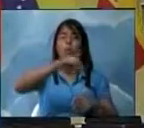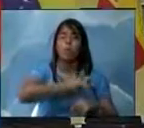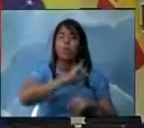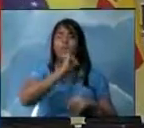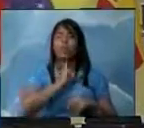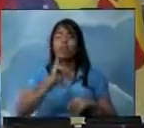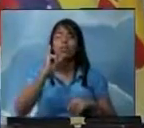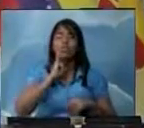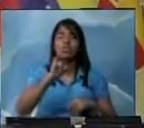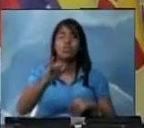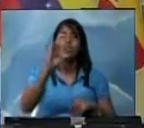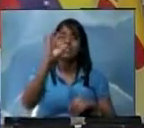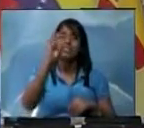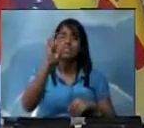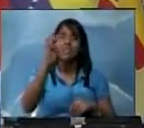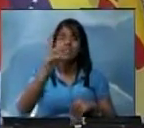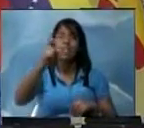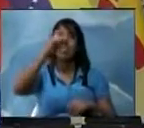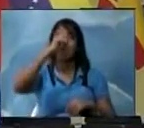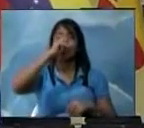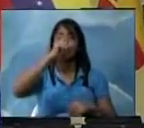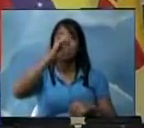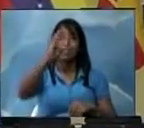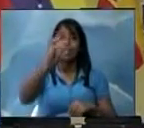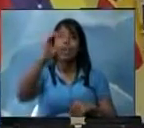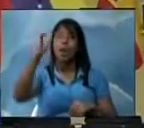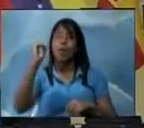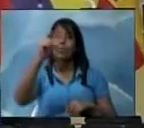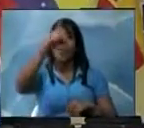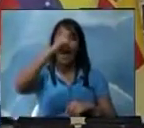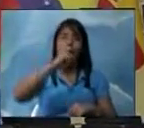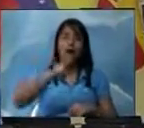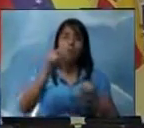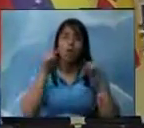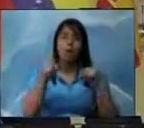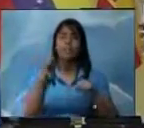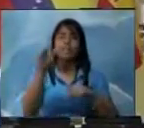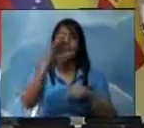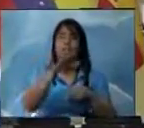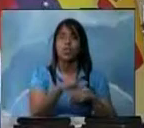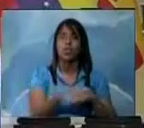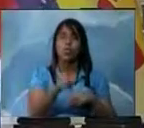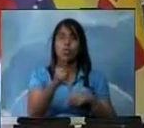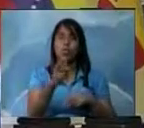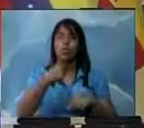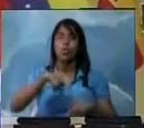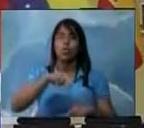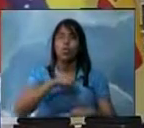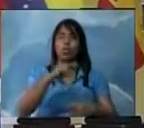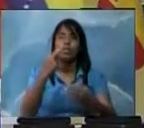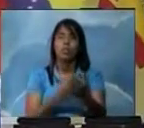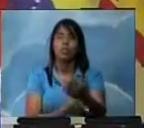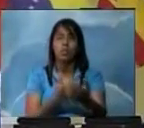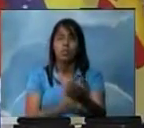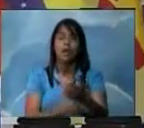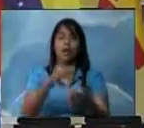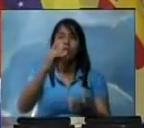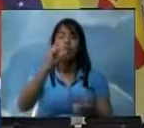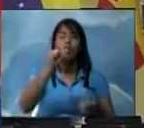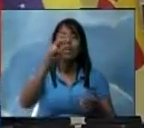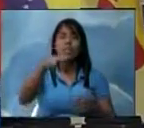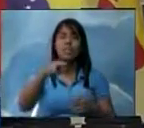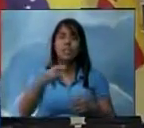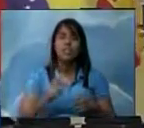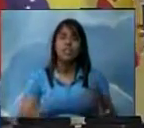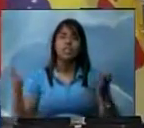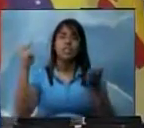Israel durante 70 años. Allí estuvo nuestro hermano Daniel.